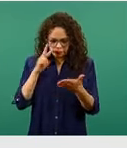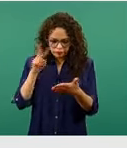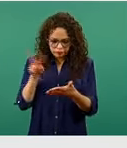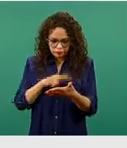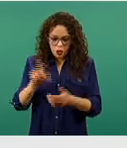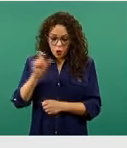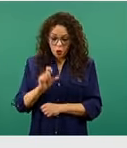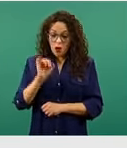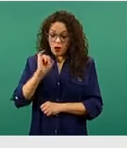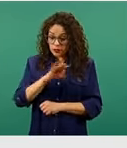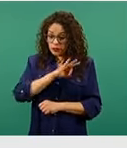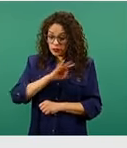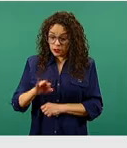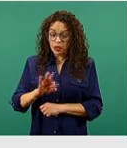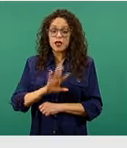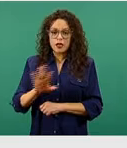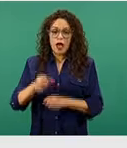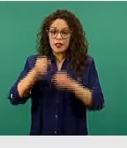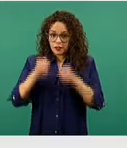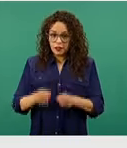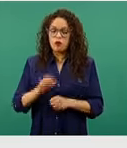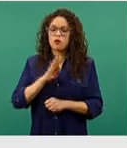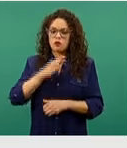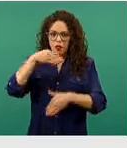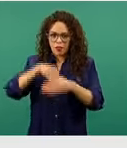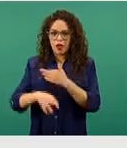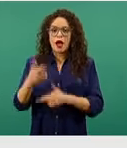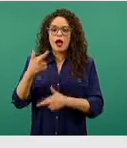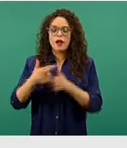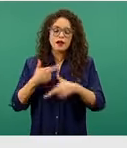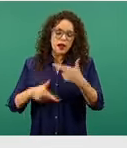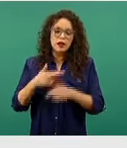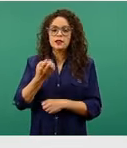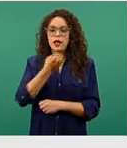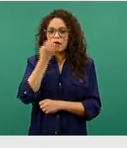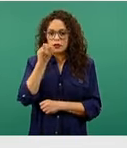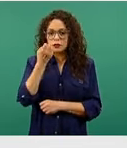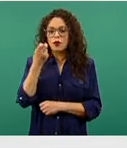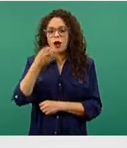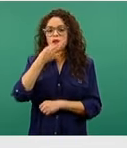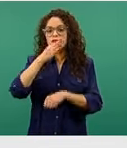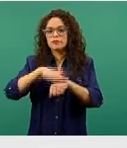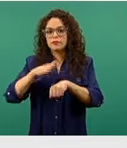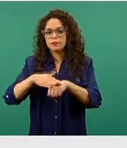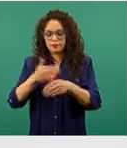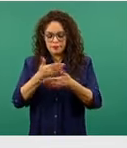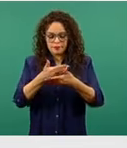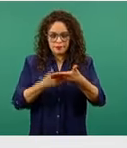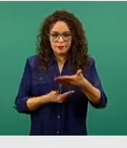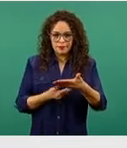permitan, de manera segura, de manera progresiva, de manera voluntaria inicialmente, y esta guía para